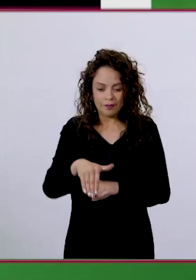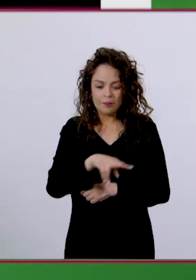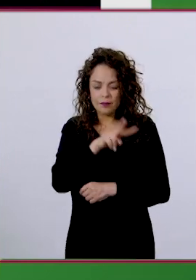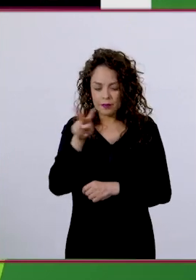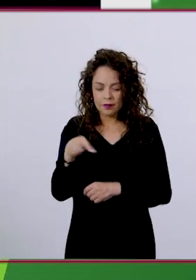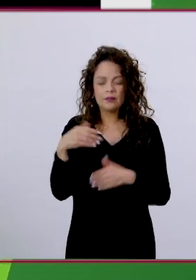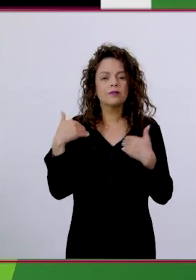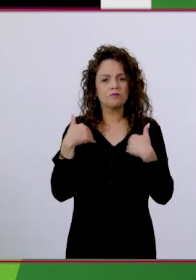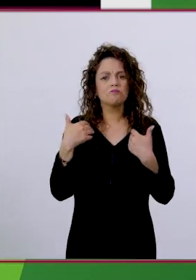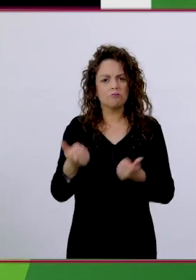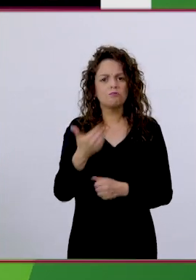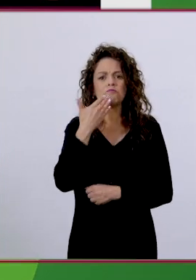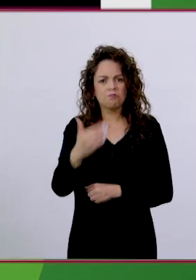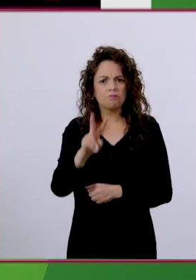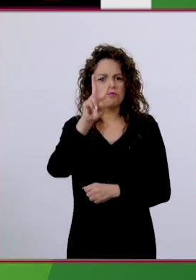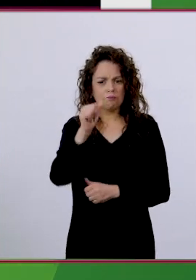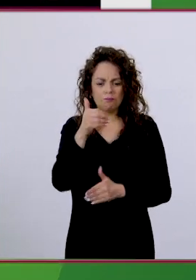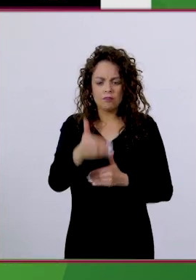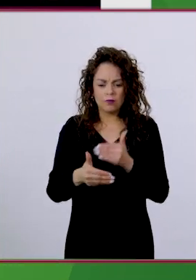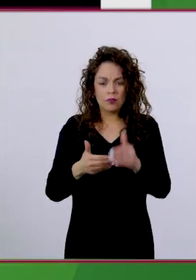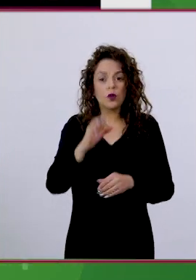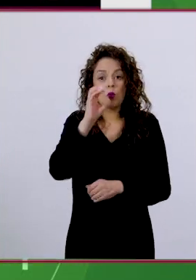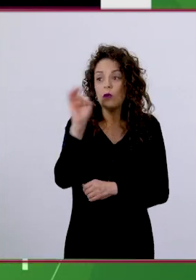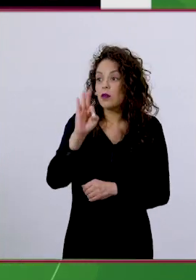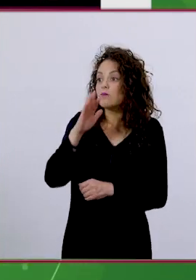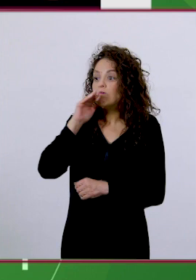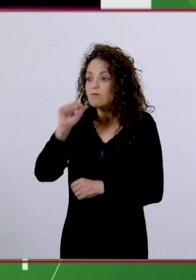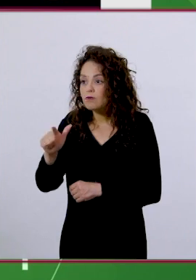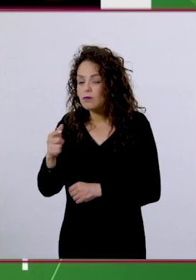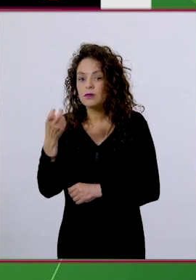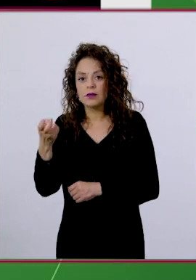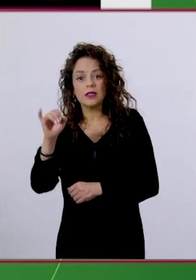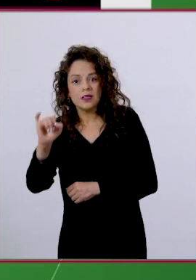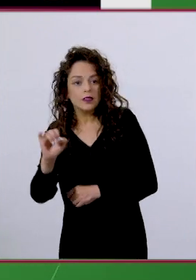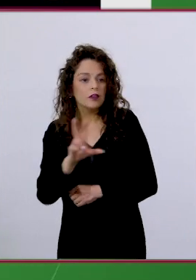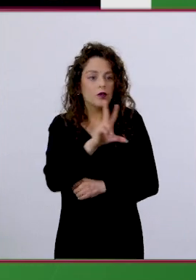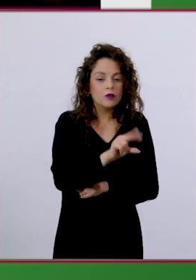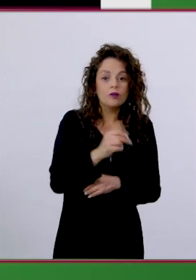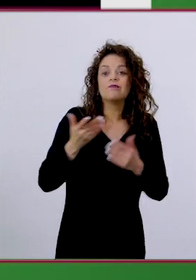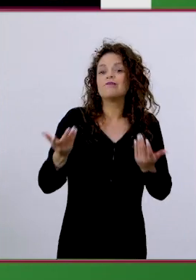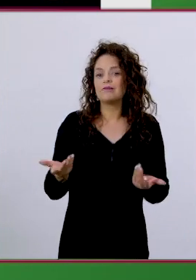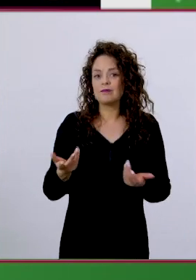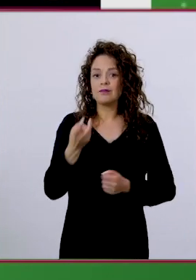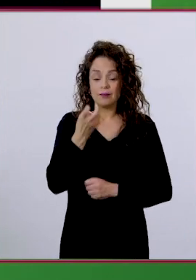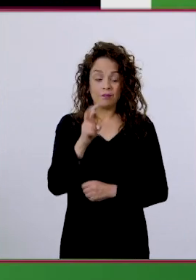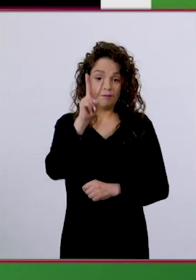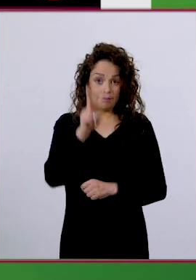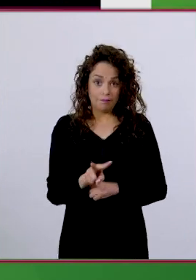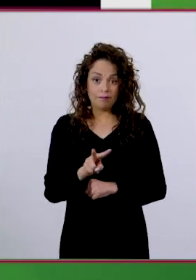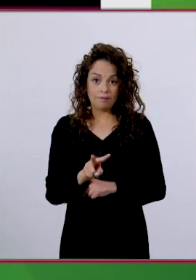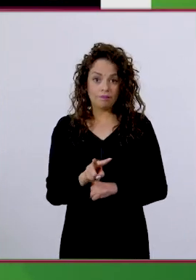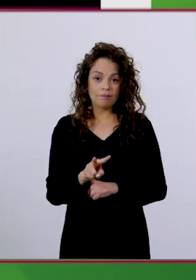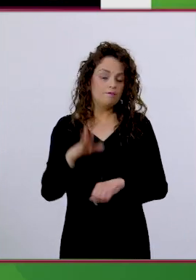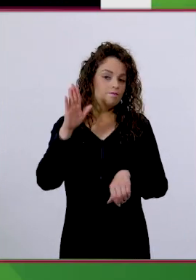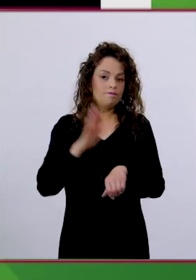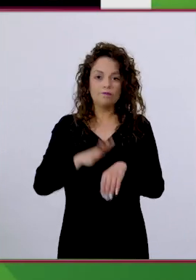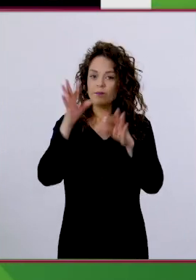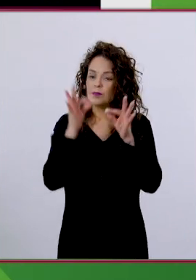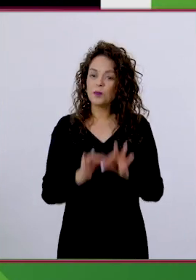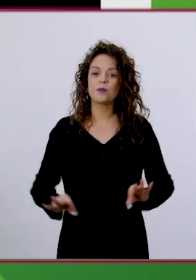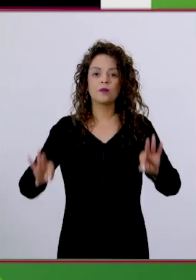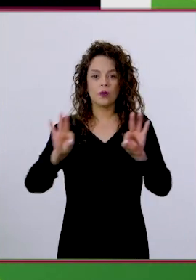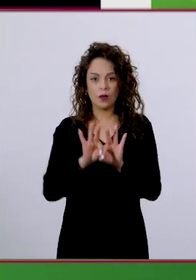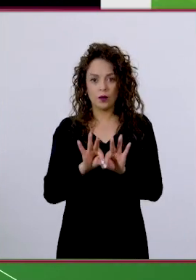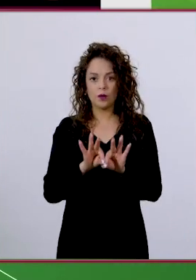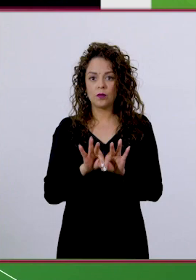para decir, vamos bien, vamos mal, ¿es por ahí o no es por ahí? Básicamente, digamos que eso sería lo más importante,